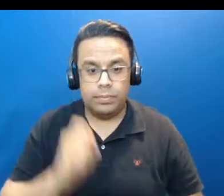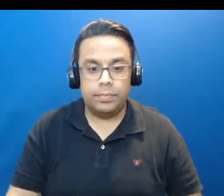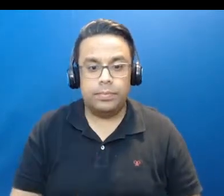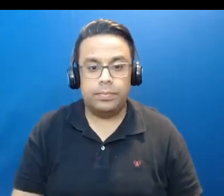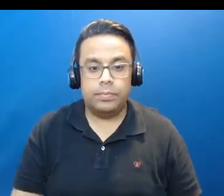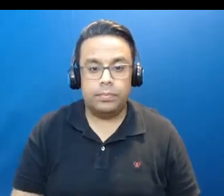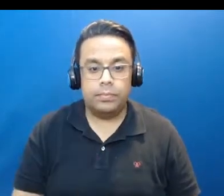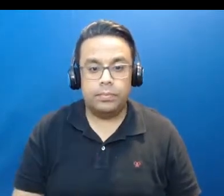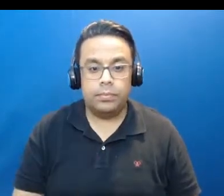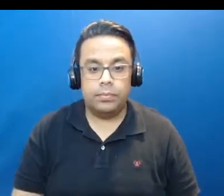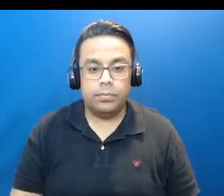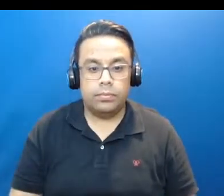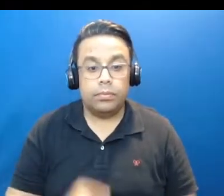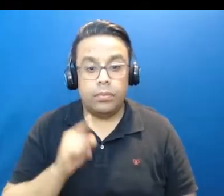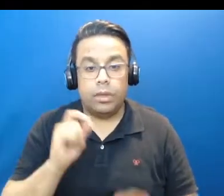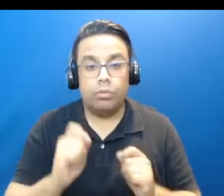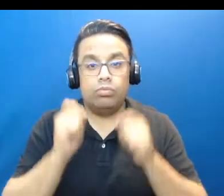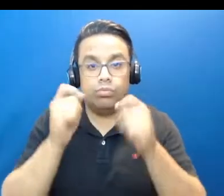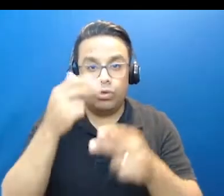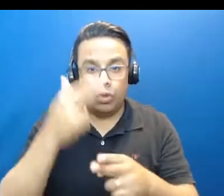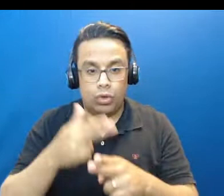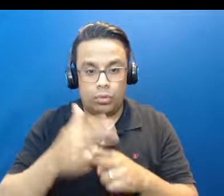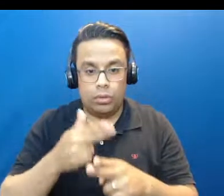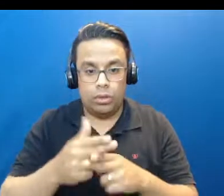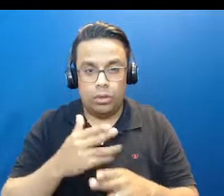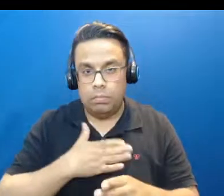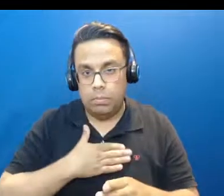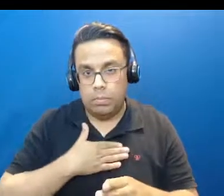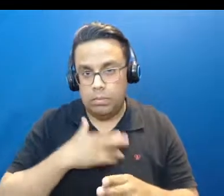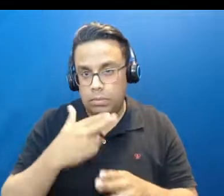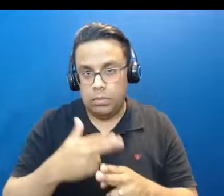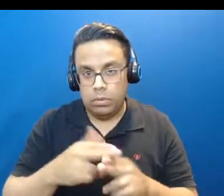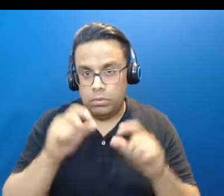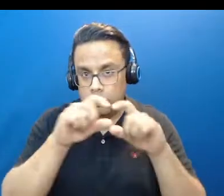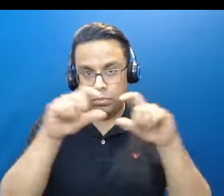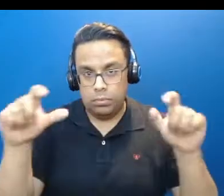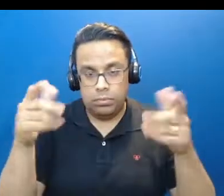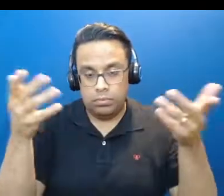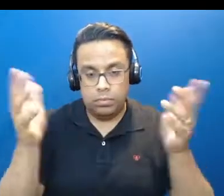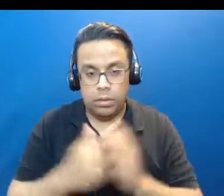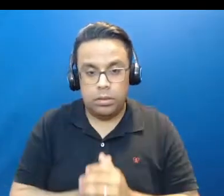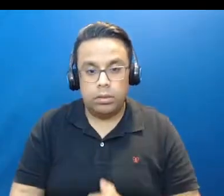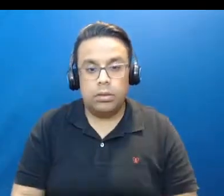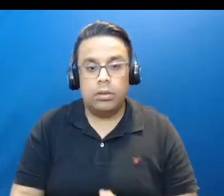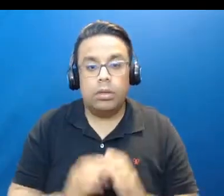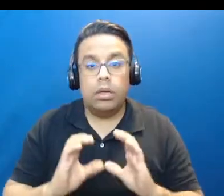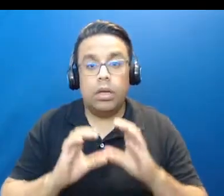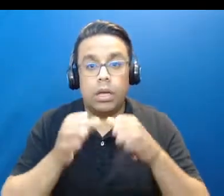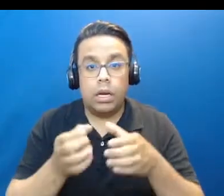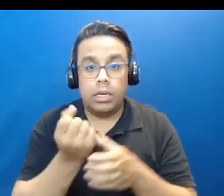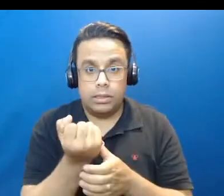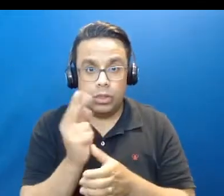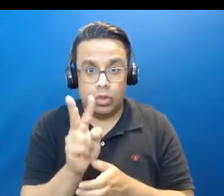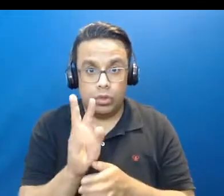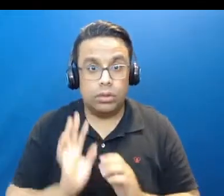Voy a colocarle un nombre, entonces coloquémosle clase 12,